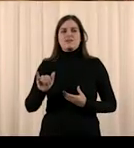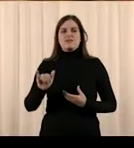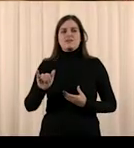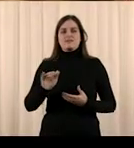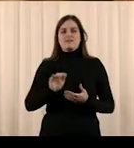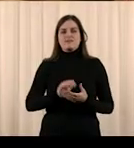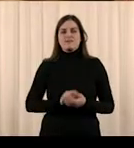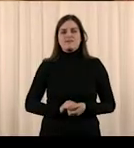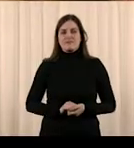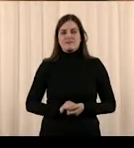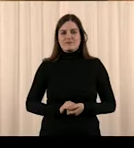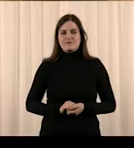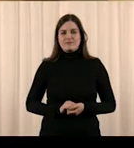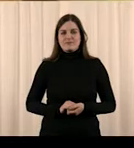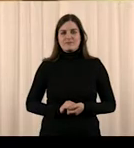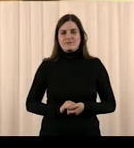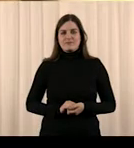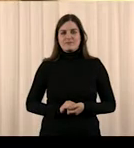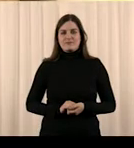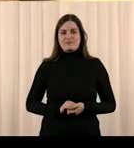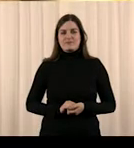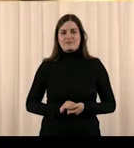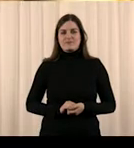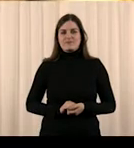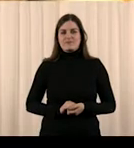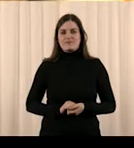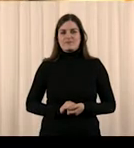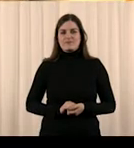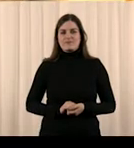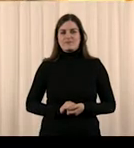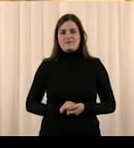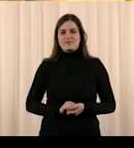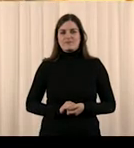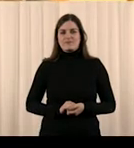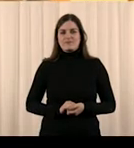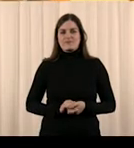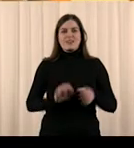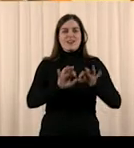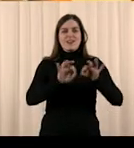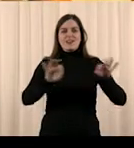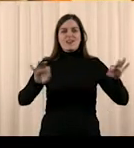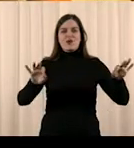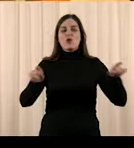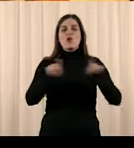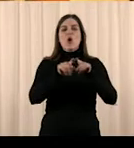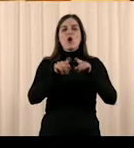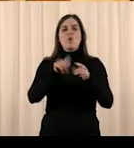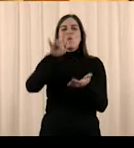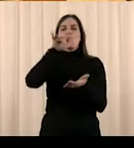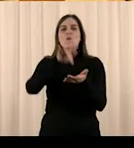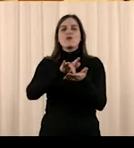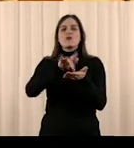It becomes the endless moment. Se convierte en el momento eterno y no hay nada